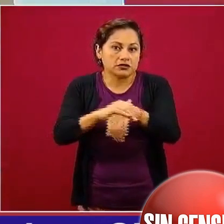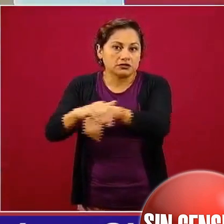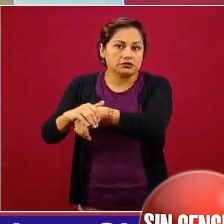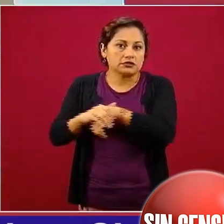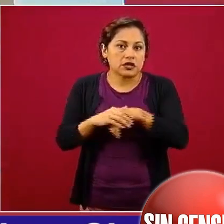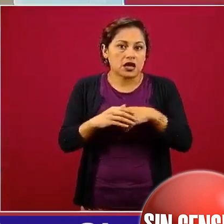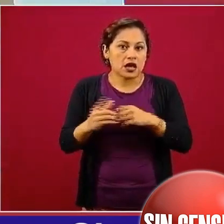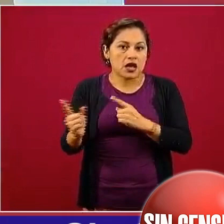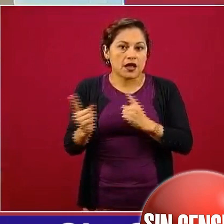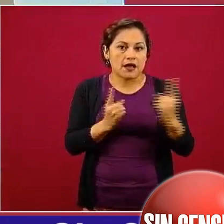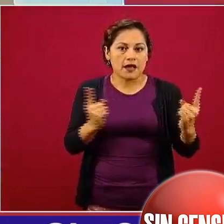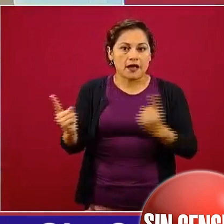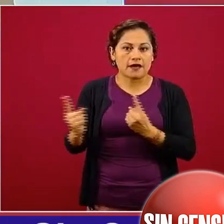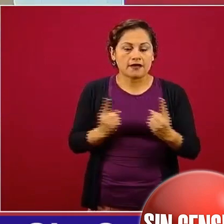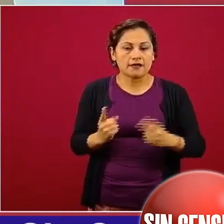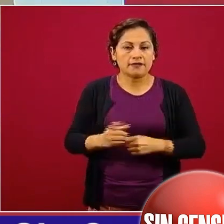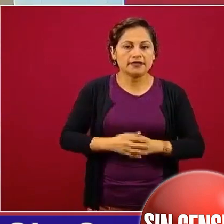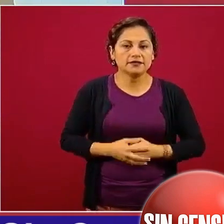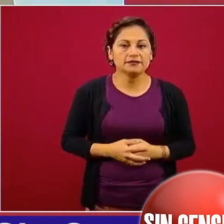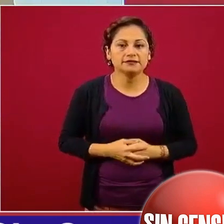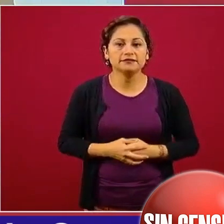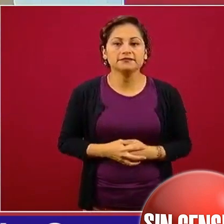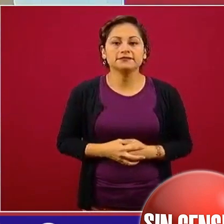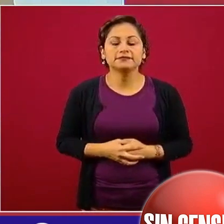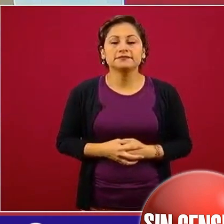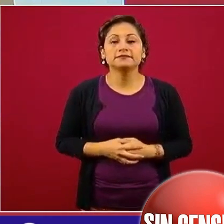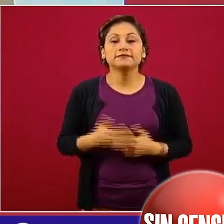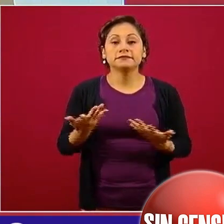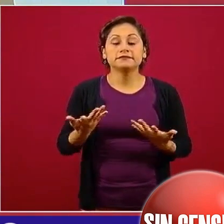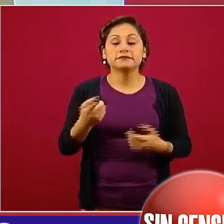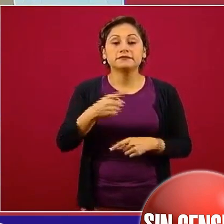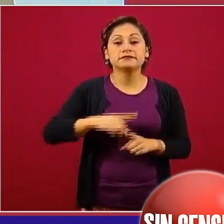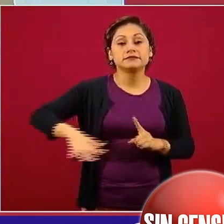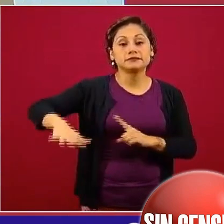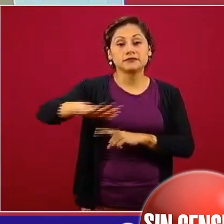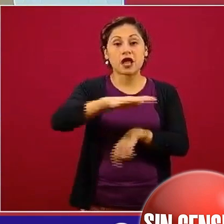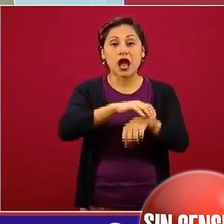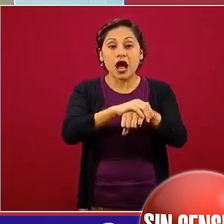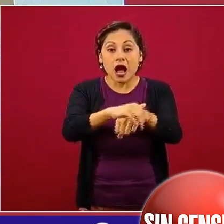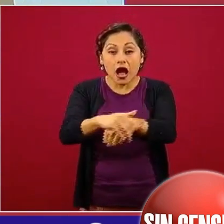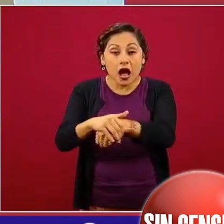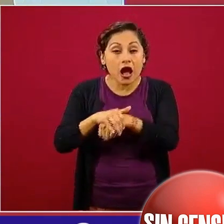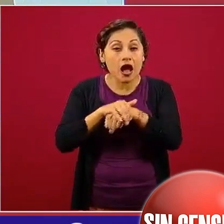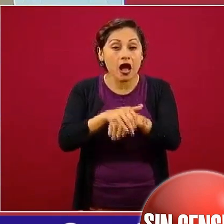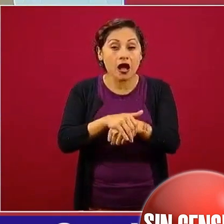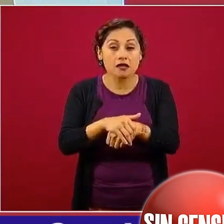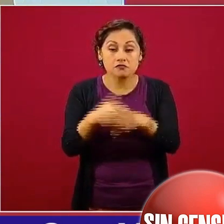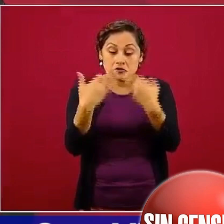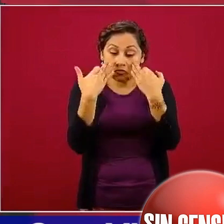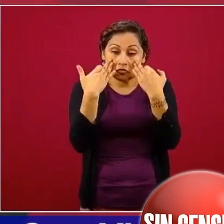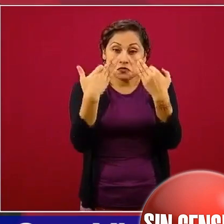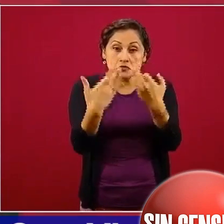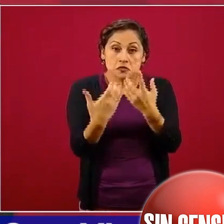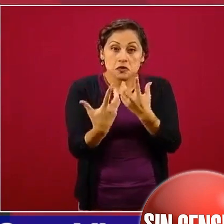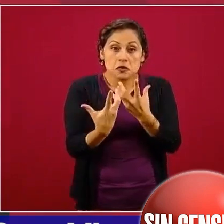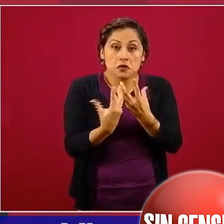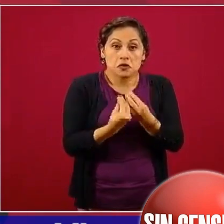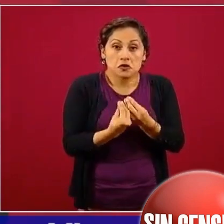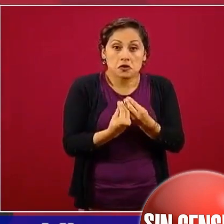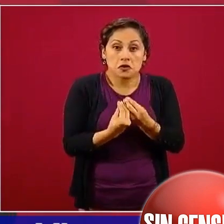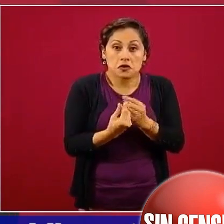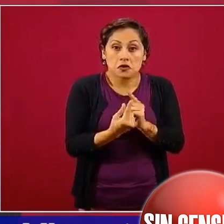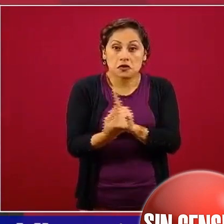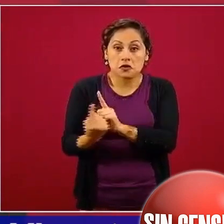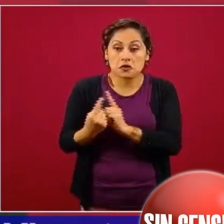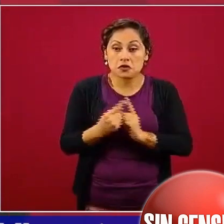los que demuestran que son amigos, que son compañeros de lucha, que son